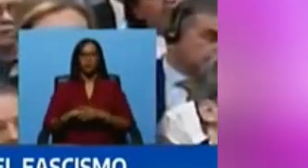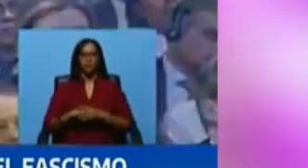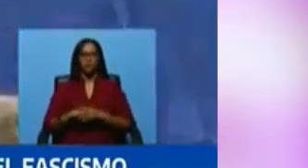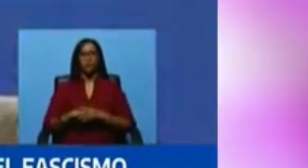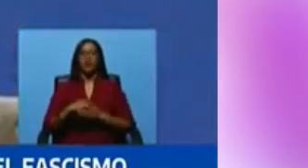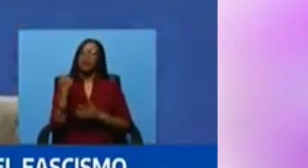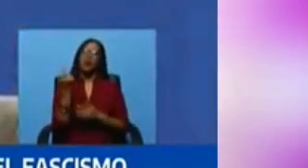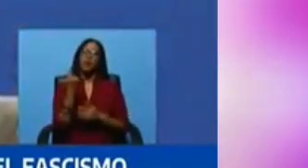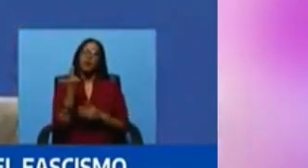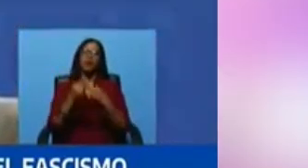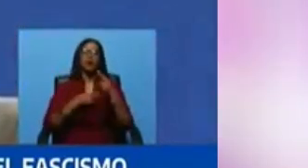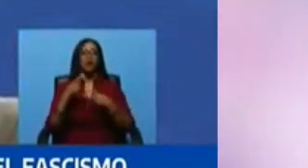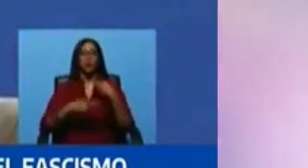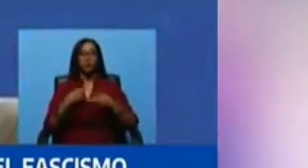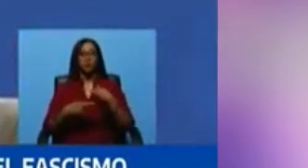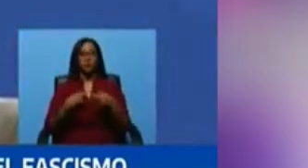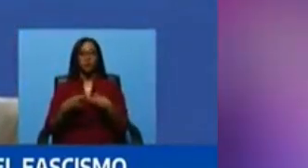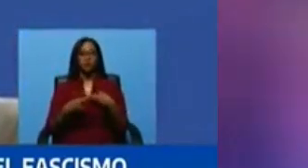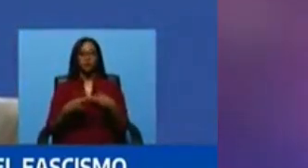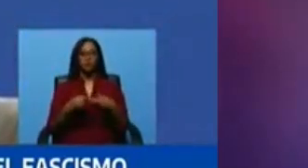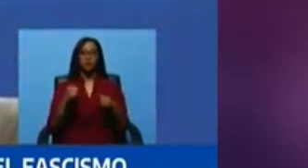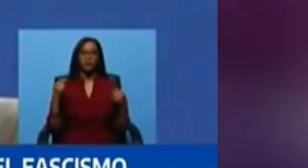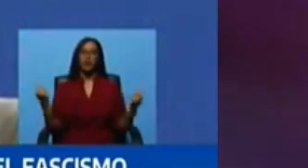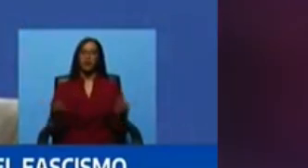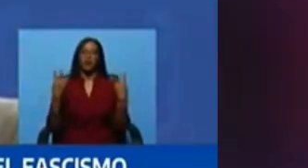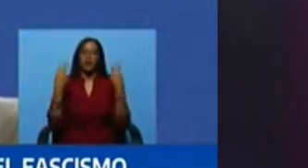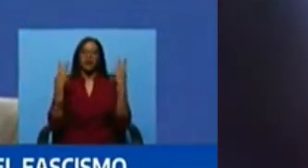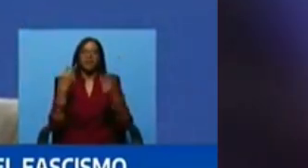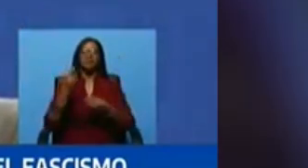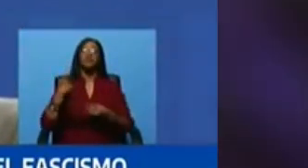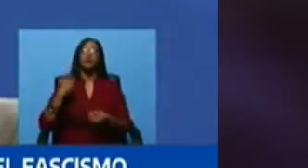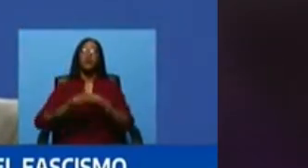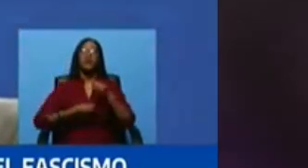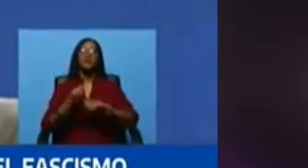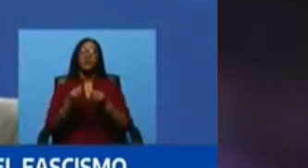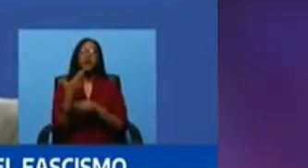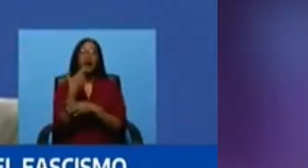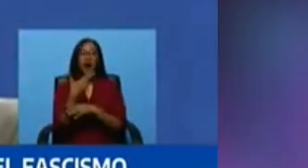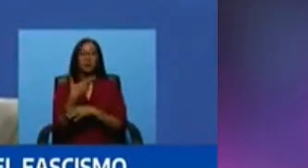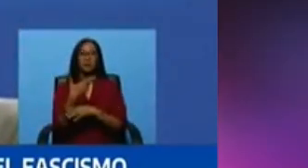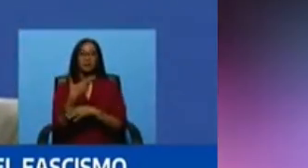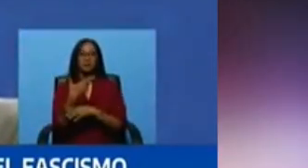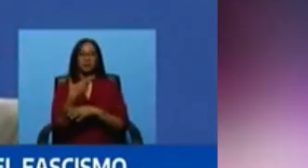La única revolución triunfante se tuvo que hacer con las armas.